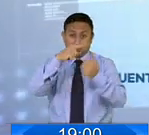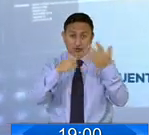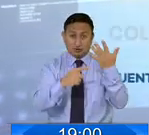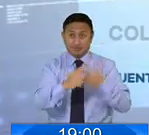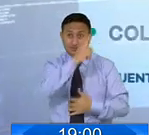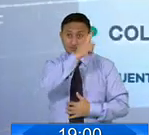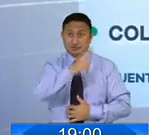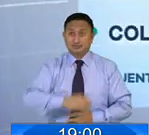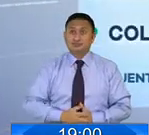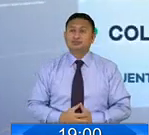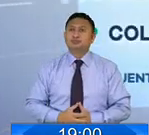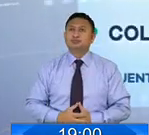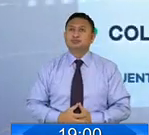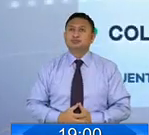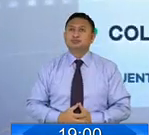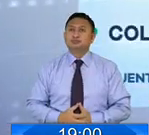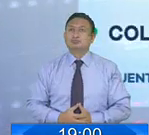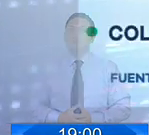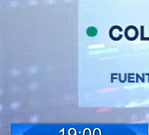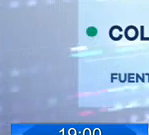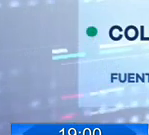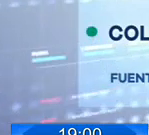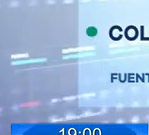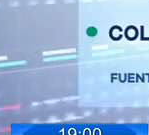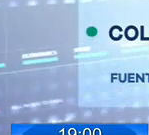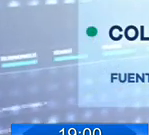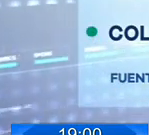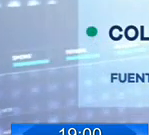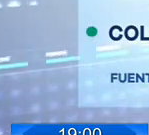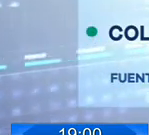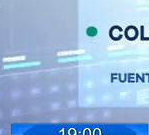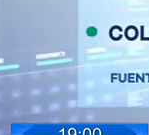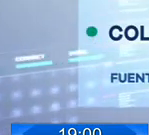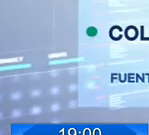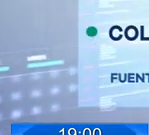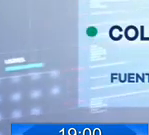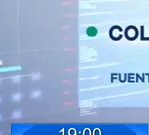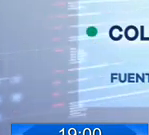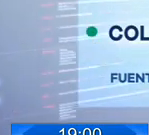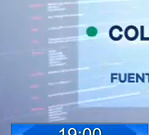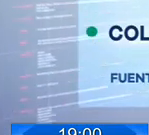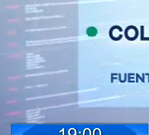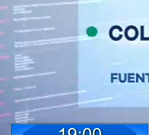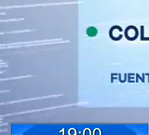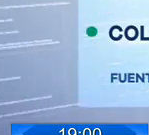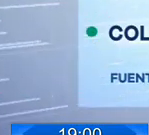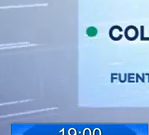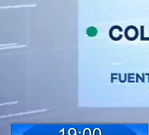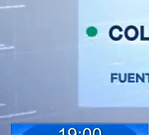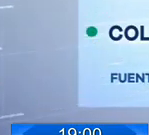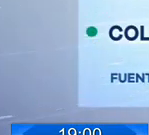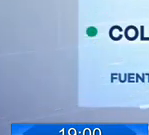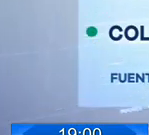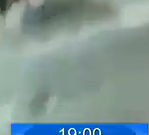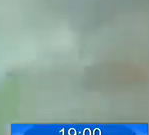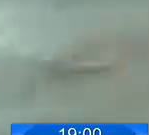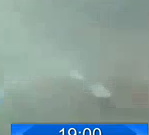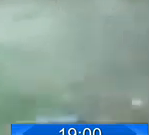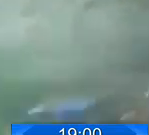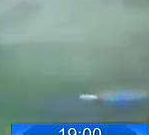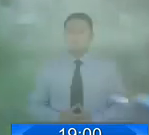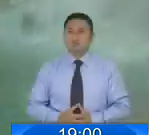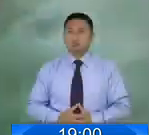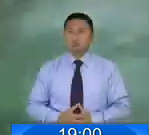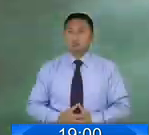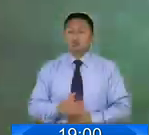zonas inundadas, 39 calles y avenidas con acumulación de agua, además un colapso estructural en Monte Sinaí. Sin embargo,